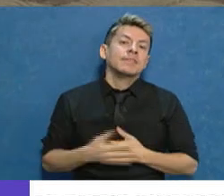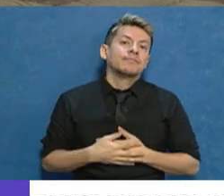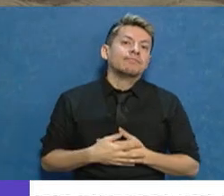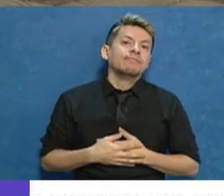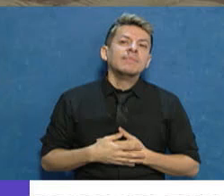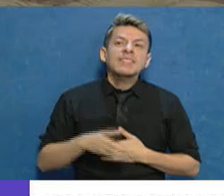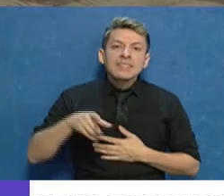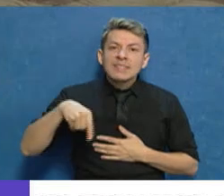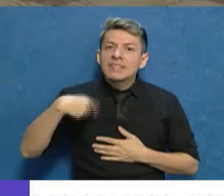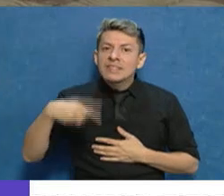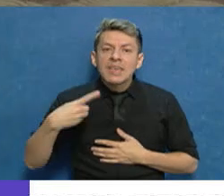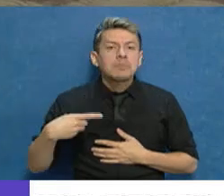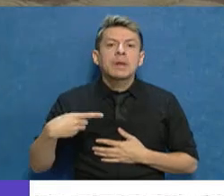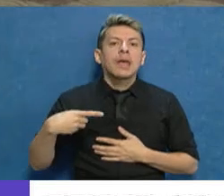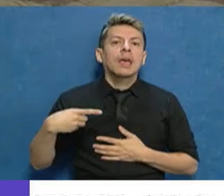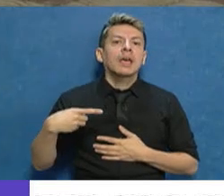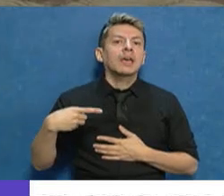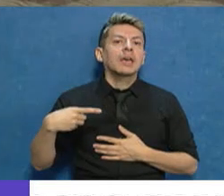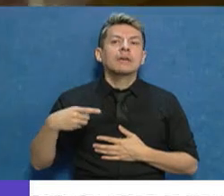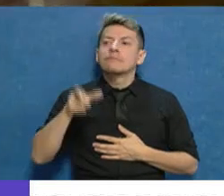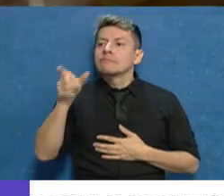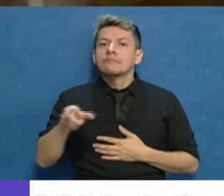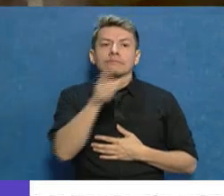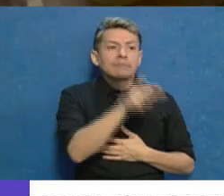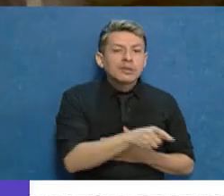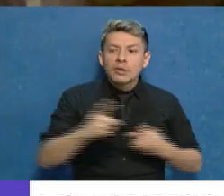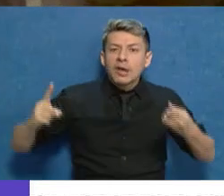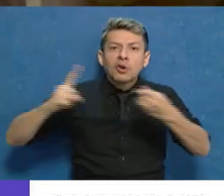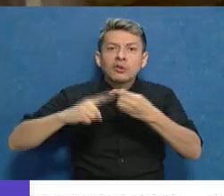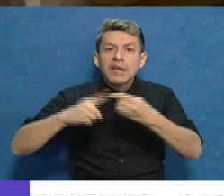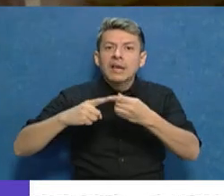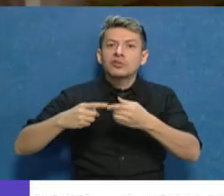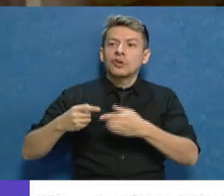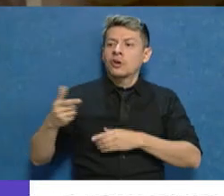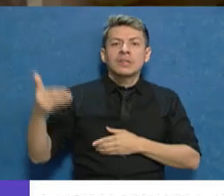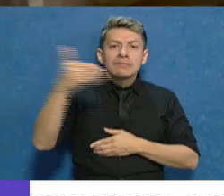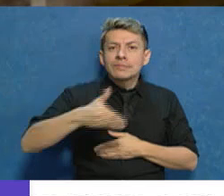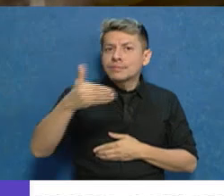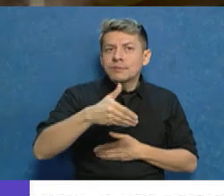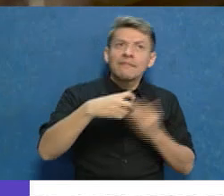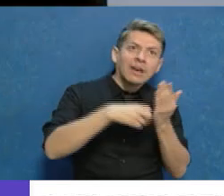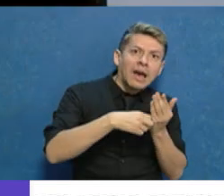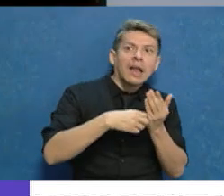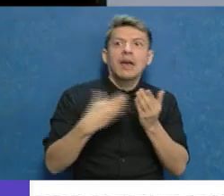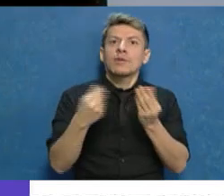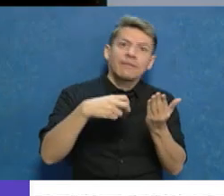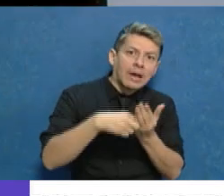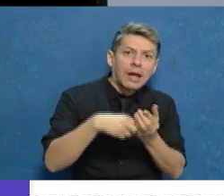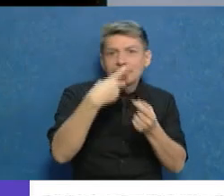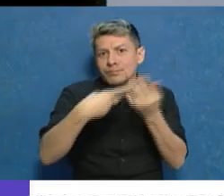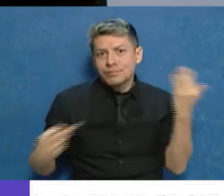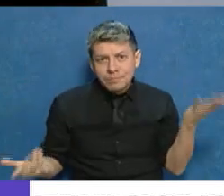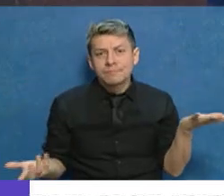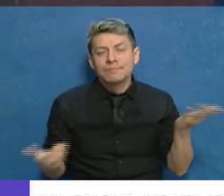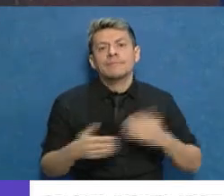en relación personal con los fiscales y ayudantes fiscales. Así que ahora, estamos ahí. Sí. ¿Qué